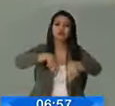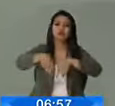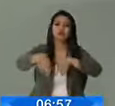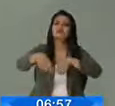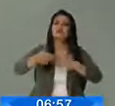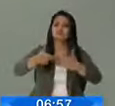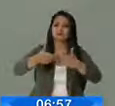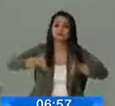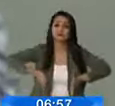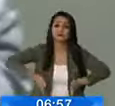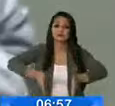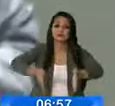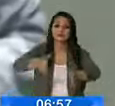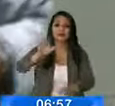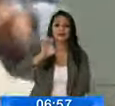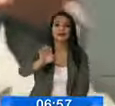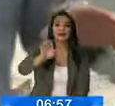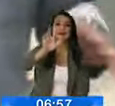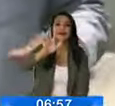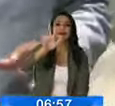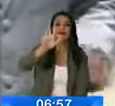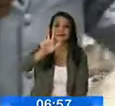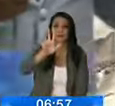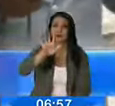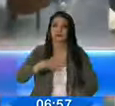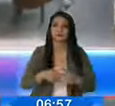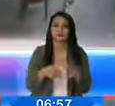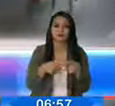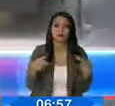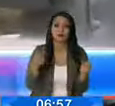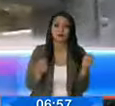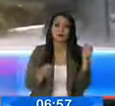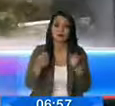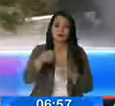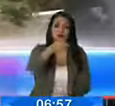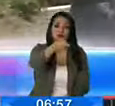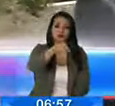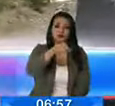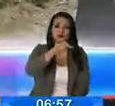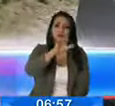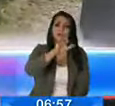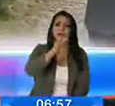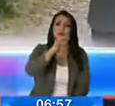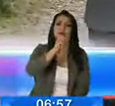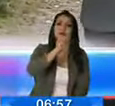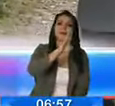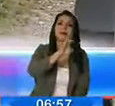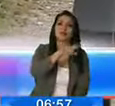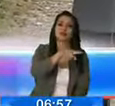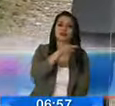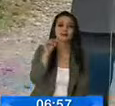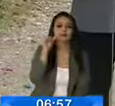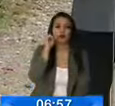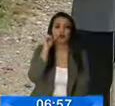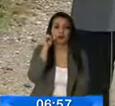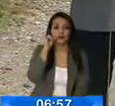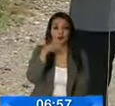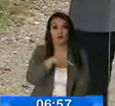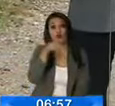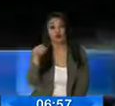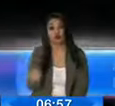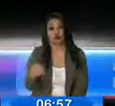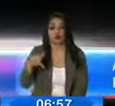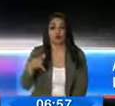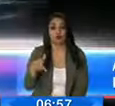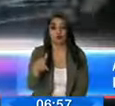Cuendina, en la carretera E35. El camión circulaba de Tambillo a Sangolquí. Y el vehículo pequeño, en sentido